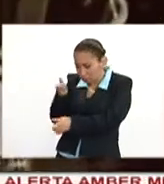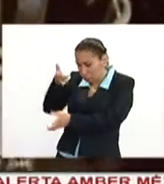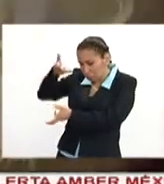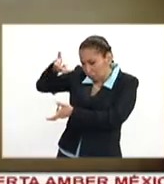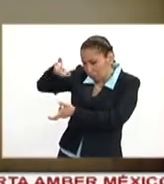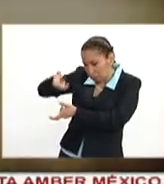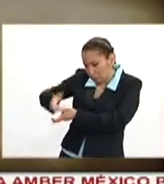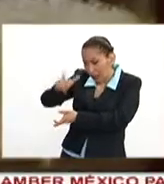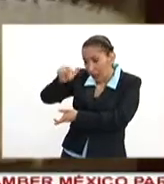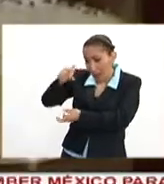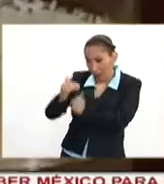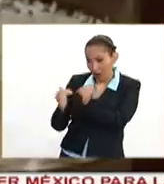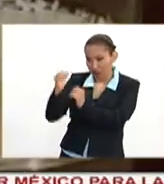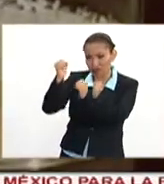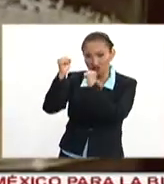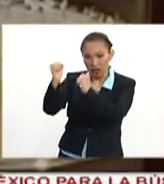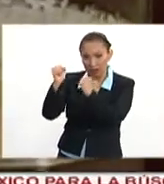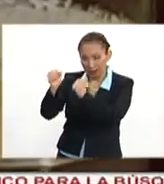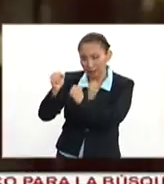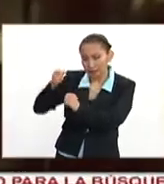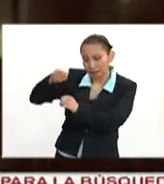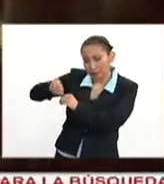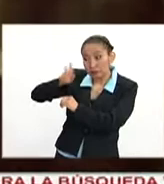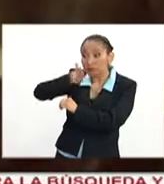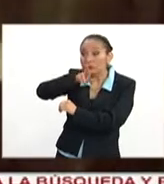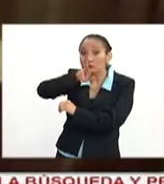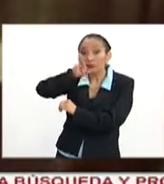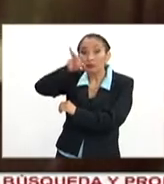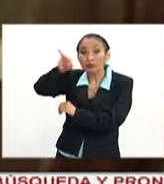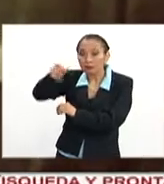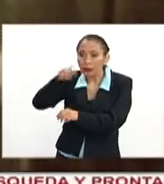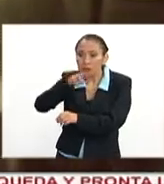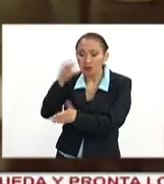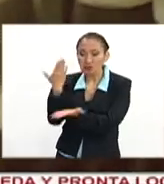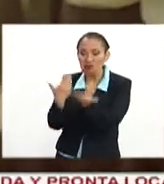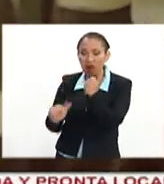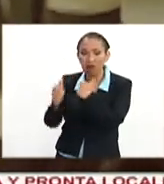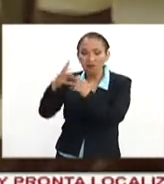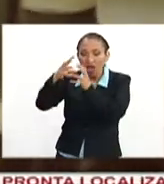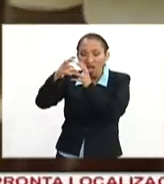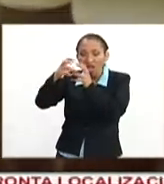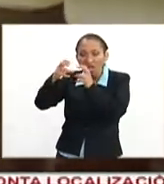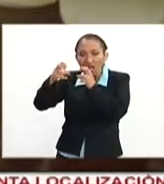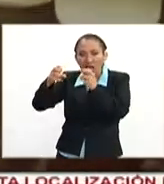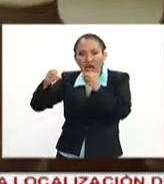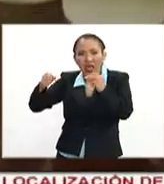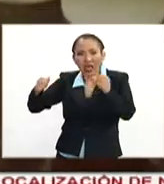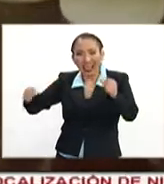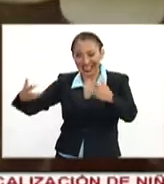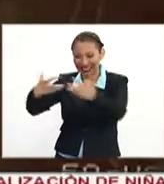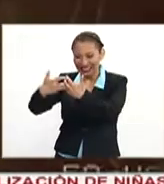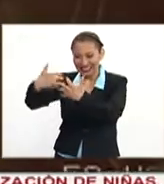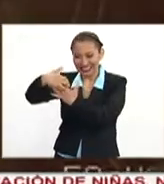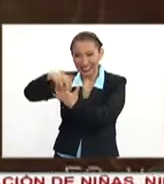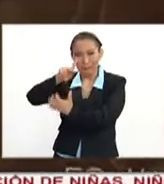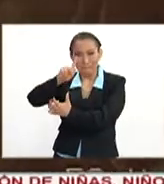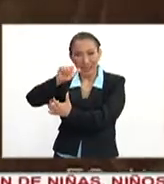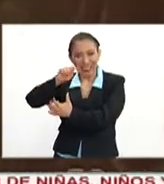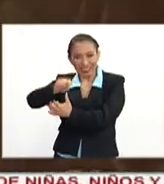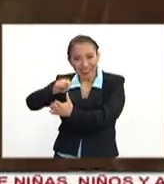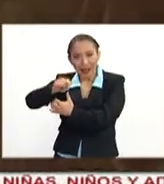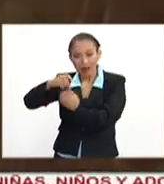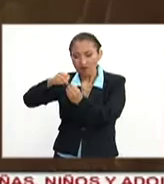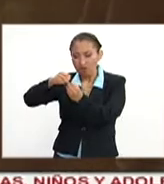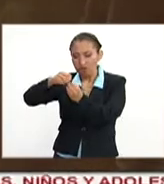una levadura para maximizar su efecto, y como resultado se obtuvo un exitoso proceso que rompe la cadena genética del PET,